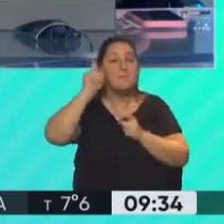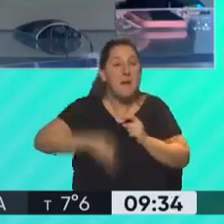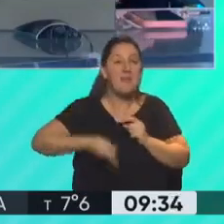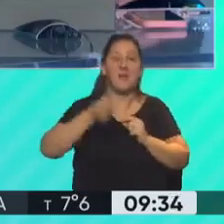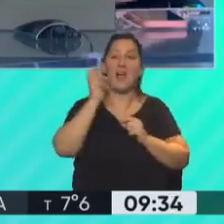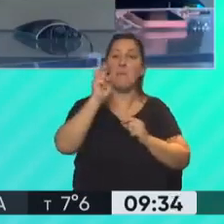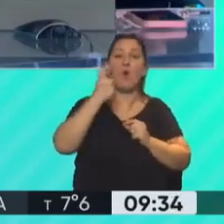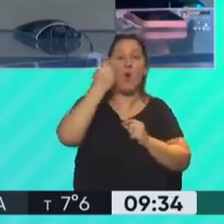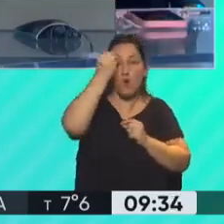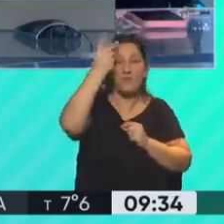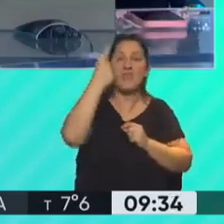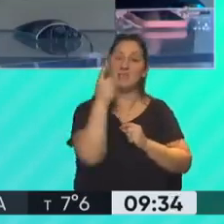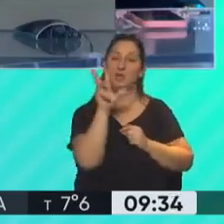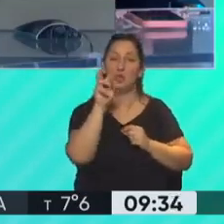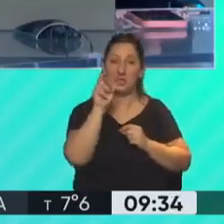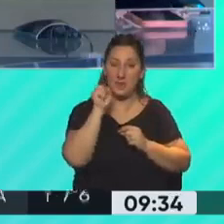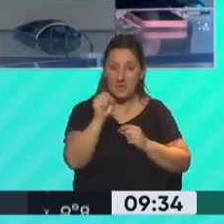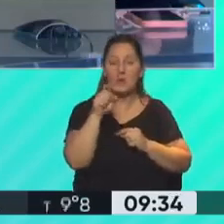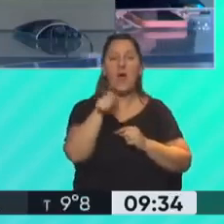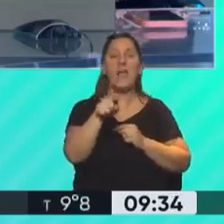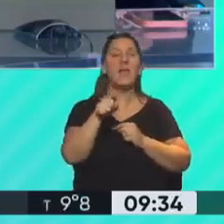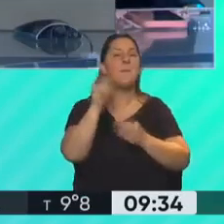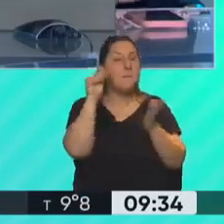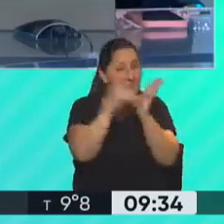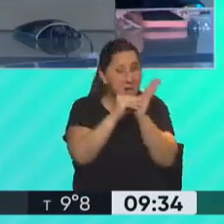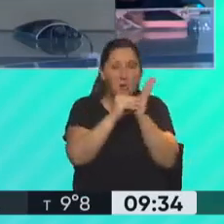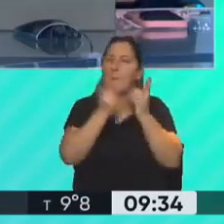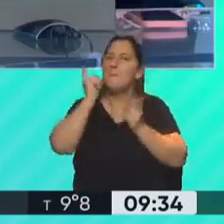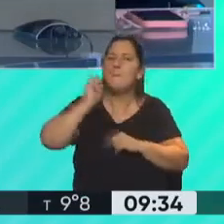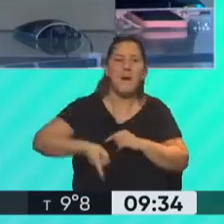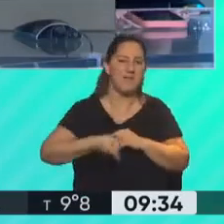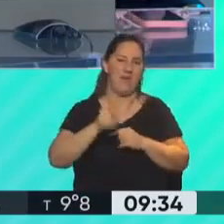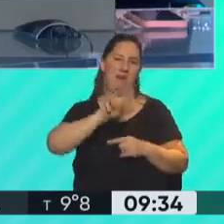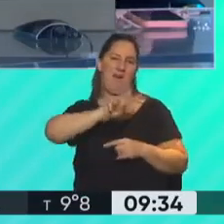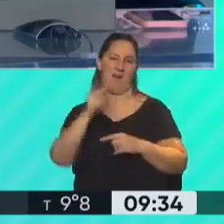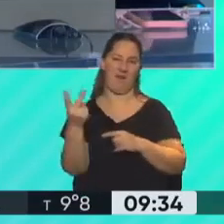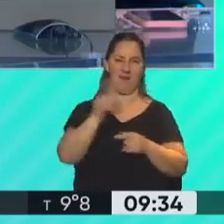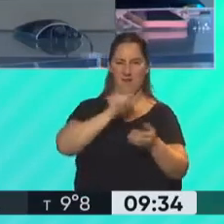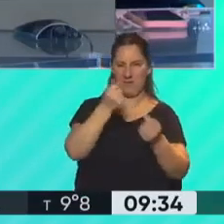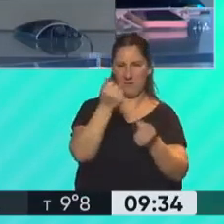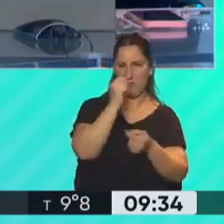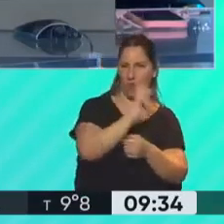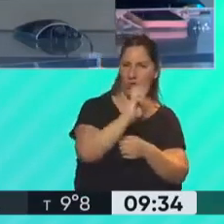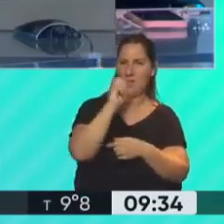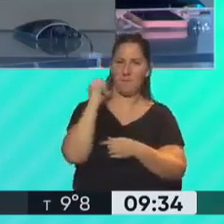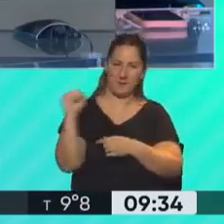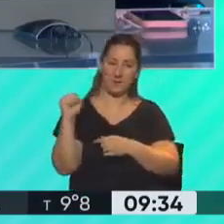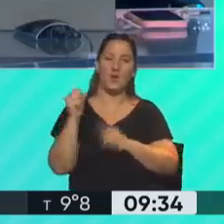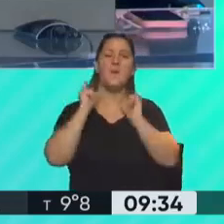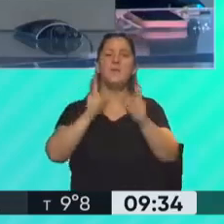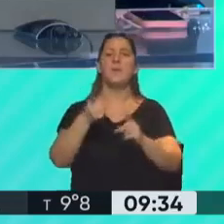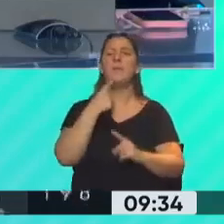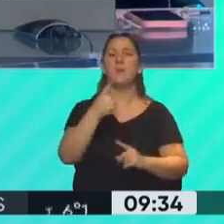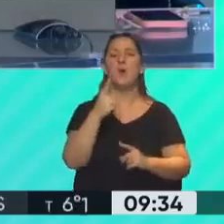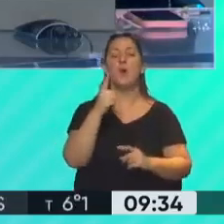130 pesos los precios en la mayoría de la economía se mueven a ese tipo de cambio de hecho sobre ese punto lo que habló la ministra